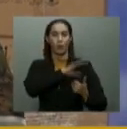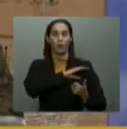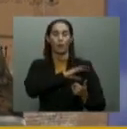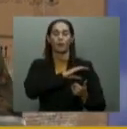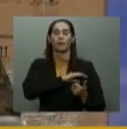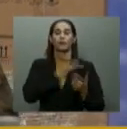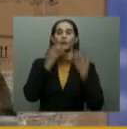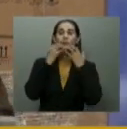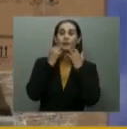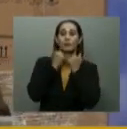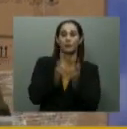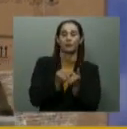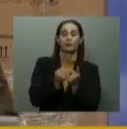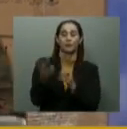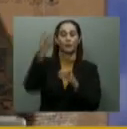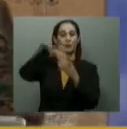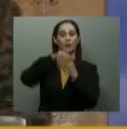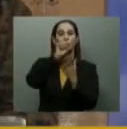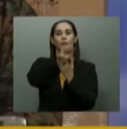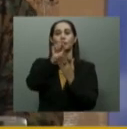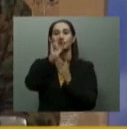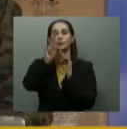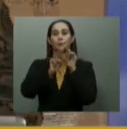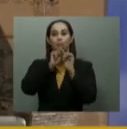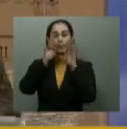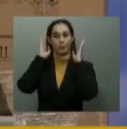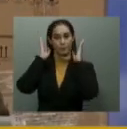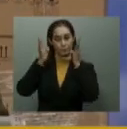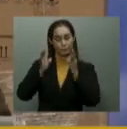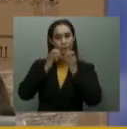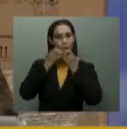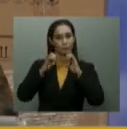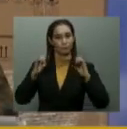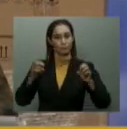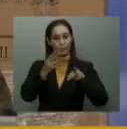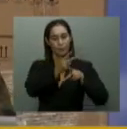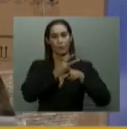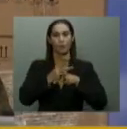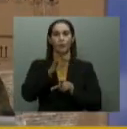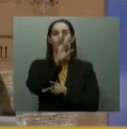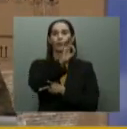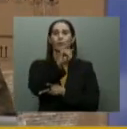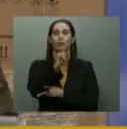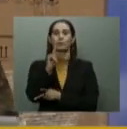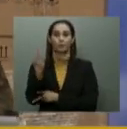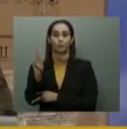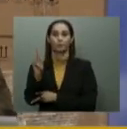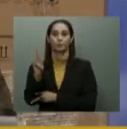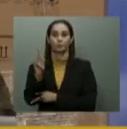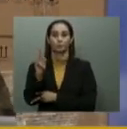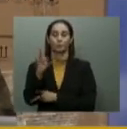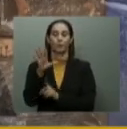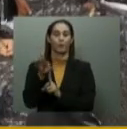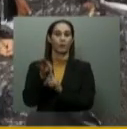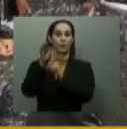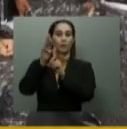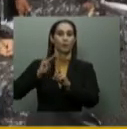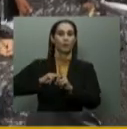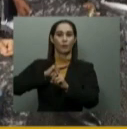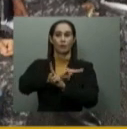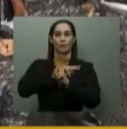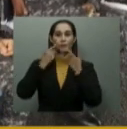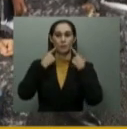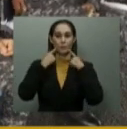desde desde el punto de vista de el uso de internet eso es posible porque usted puede el